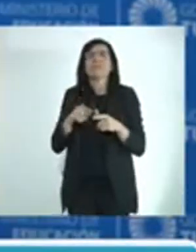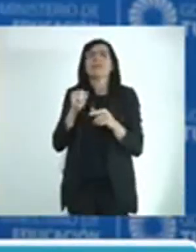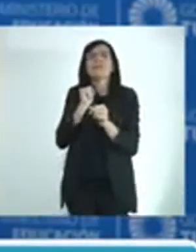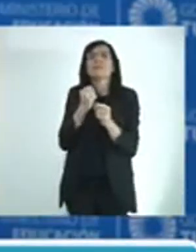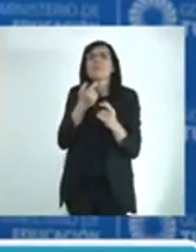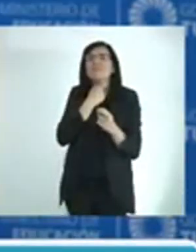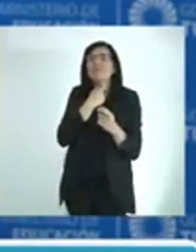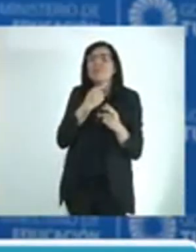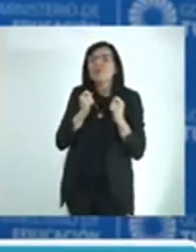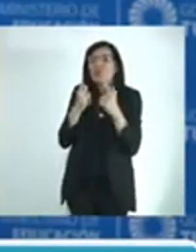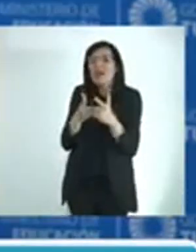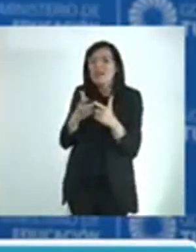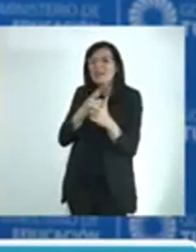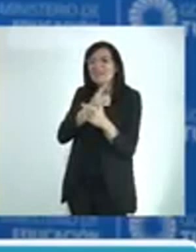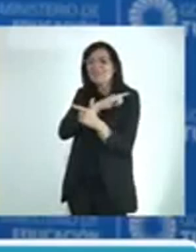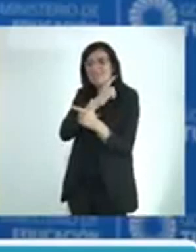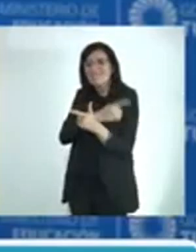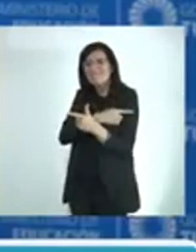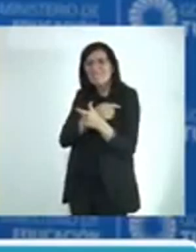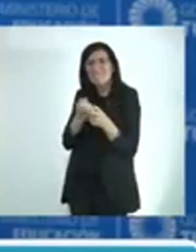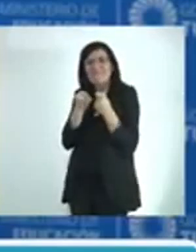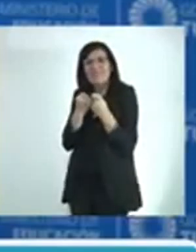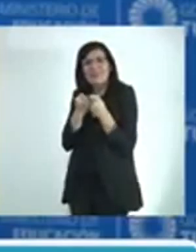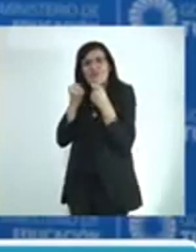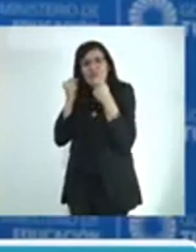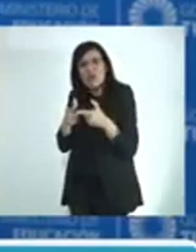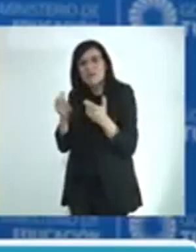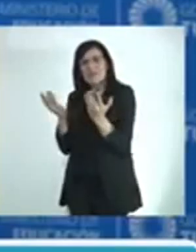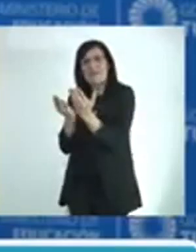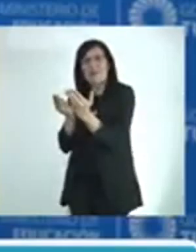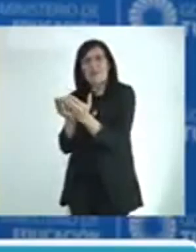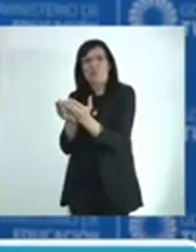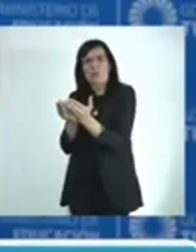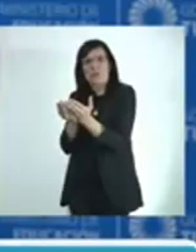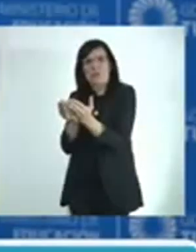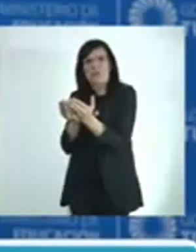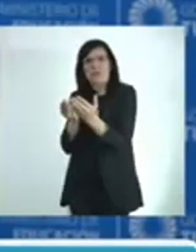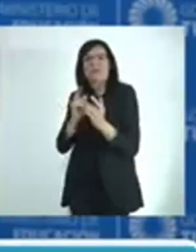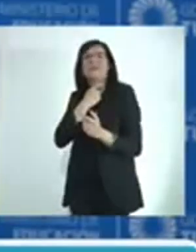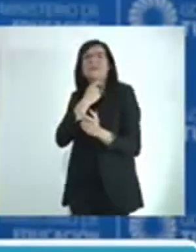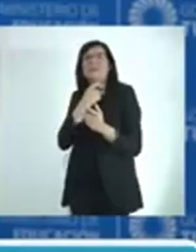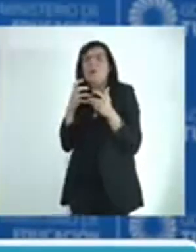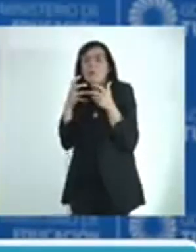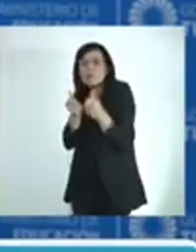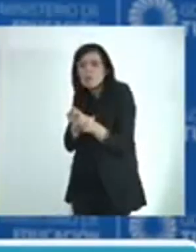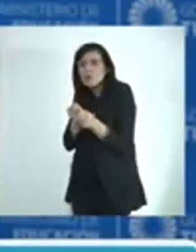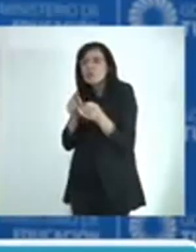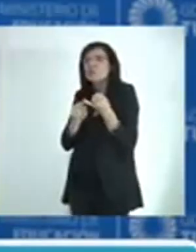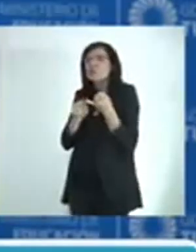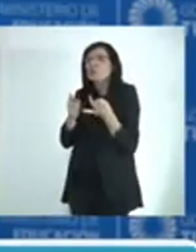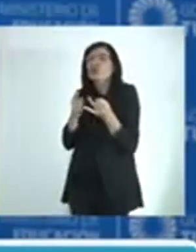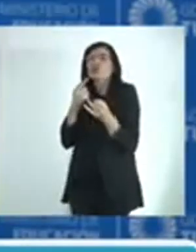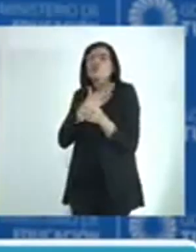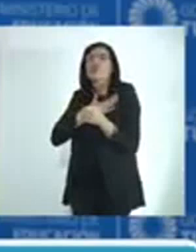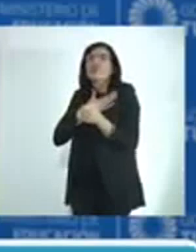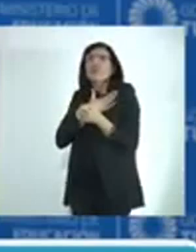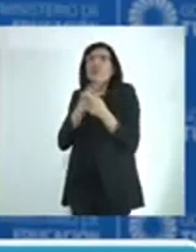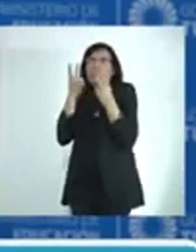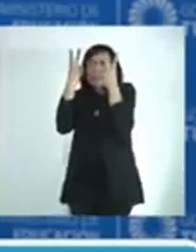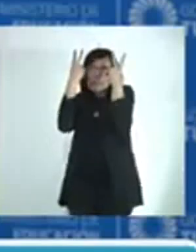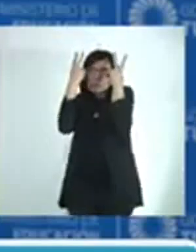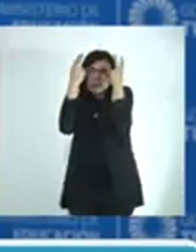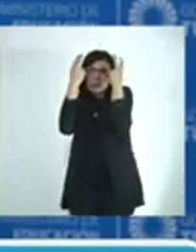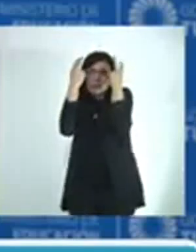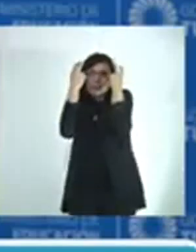en el fortalecimiento de los vínculos entre los estudiantes. Porque una situación de acoso, de bullying, por ejemplo, la que relatan, no es que le pasa a